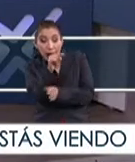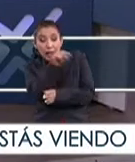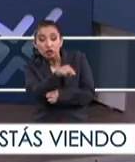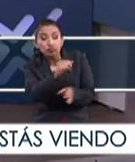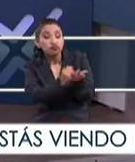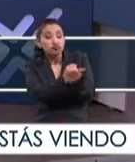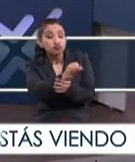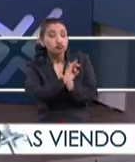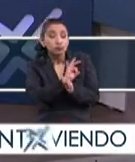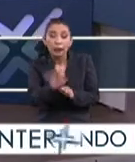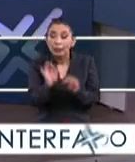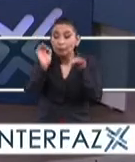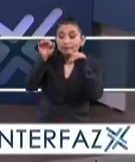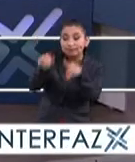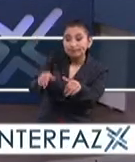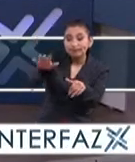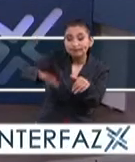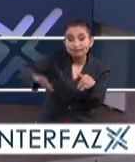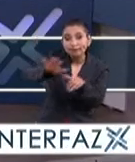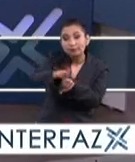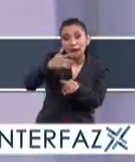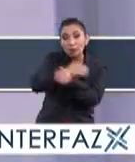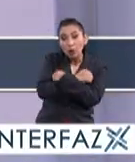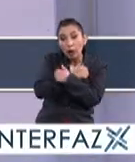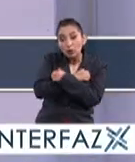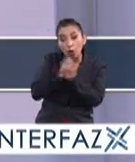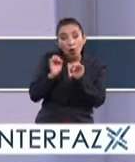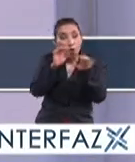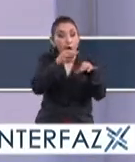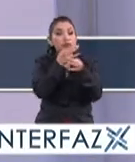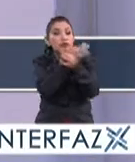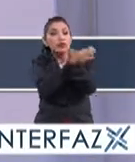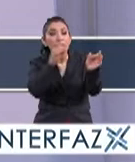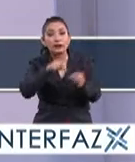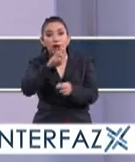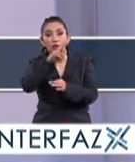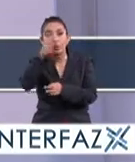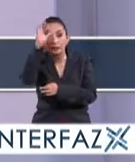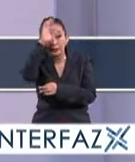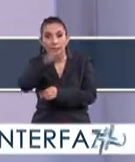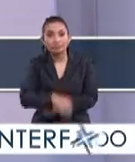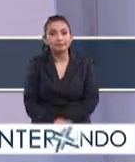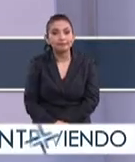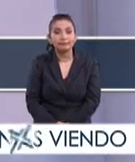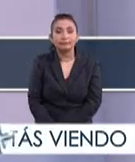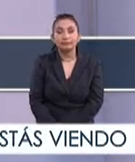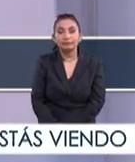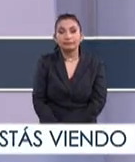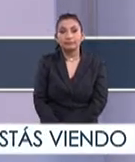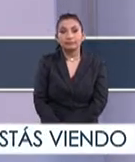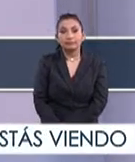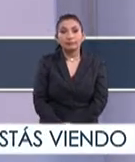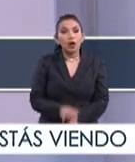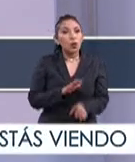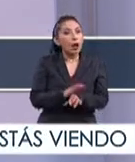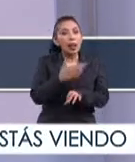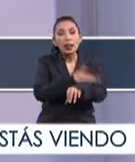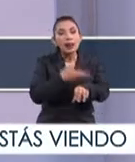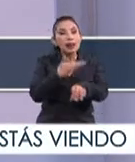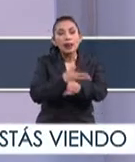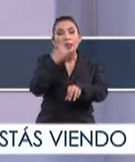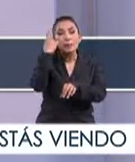ellos decidan si se van a ir al campo de educación o difusión de las neurociencias. Muy bien. ¿Cuál es el